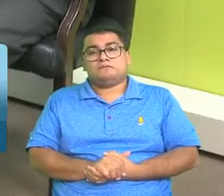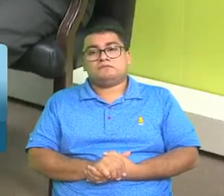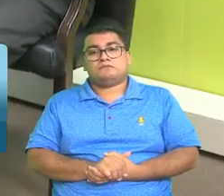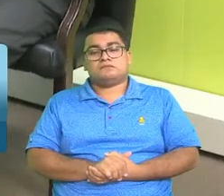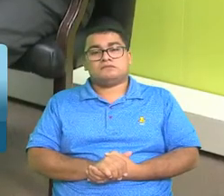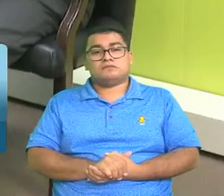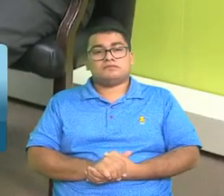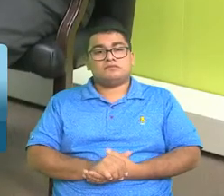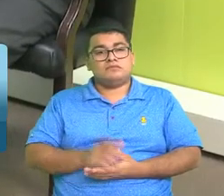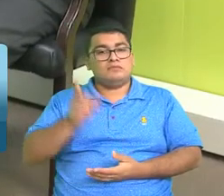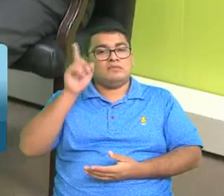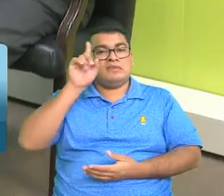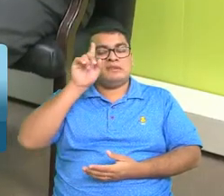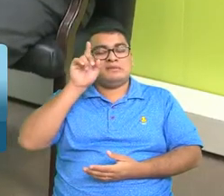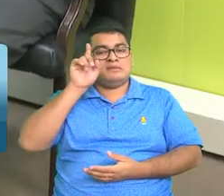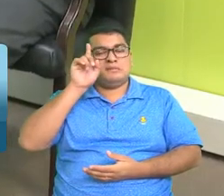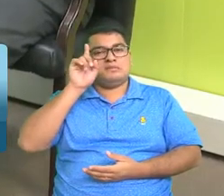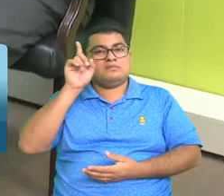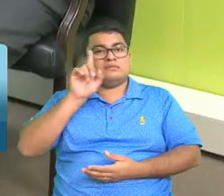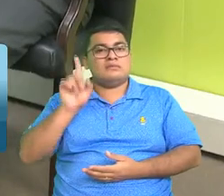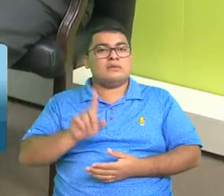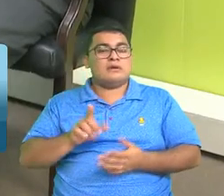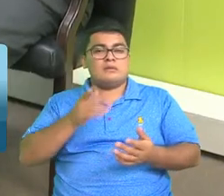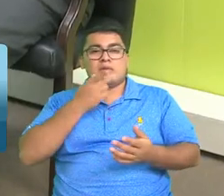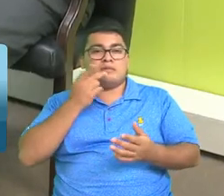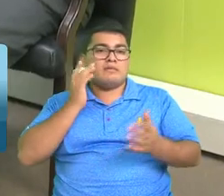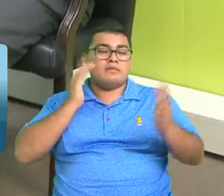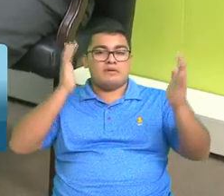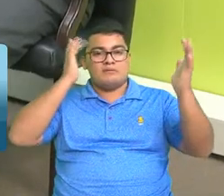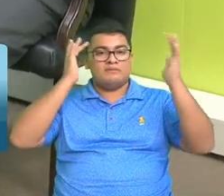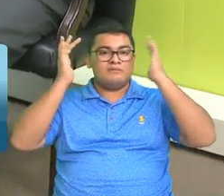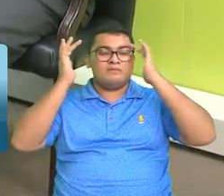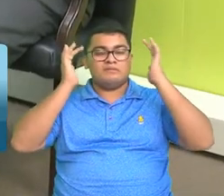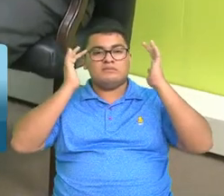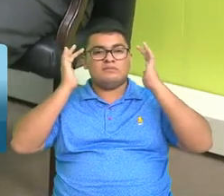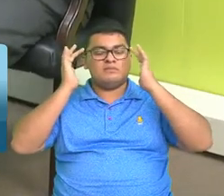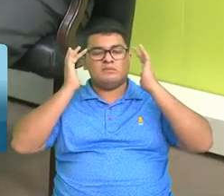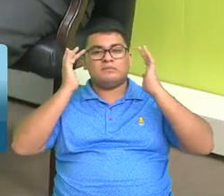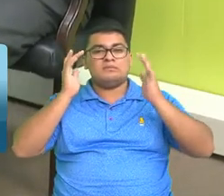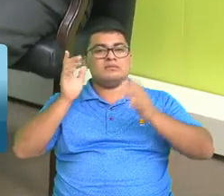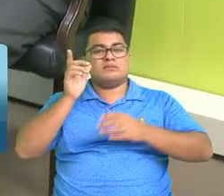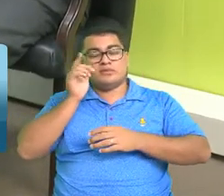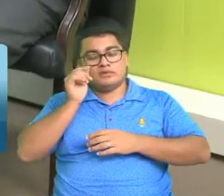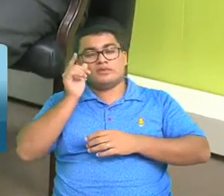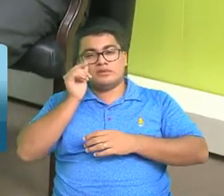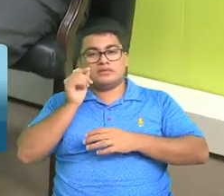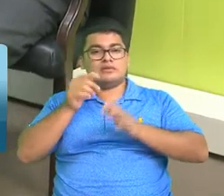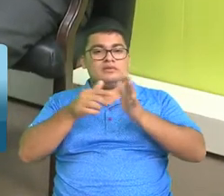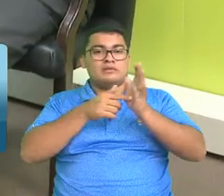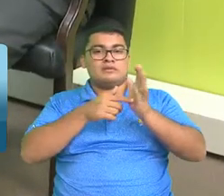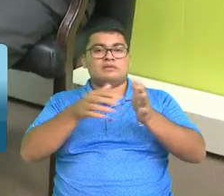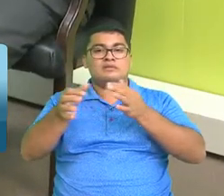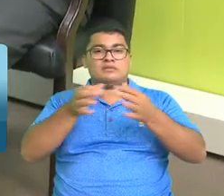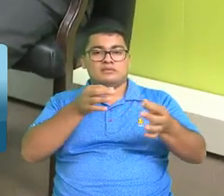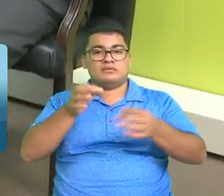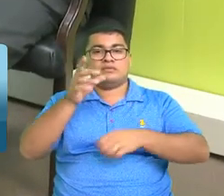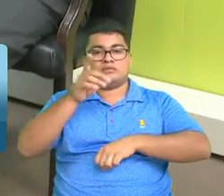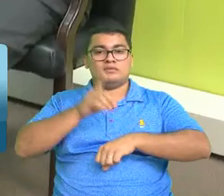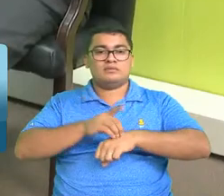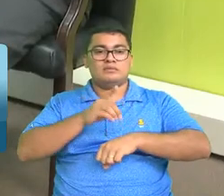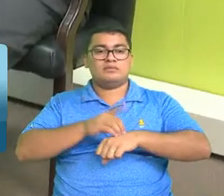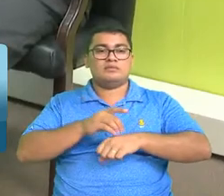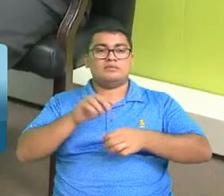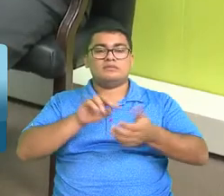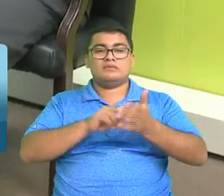no lo saben, ¿verdad? Y ya muy angustiados los padres. Y a esto, disculpe, doctor, que el sueño está catalogado por ustedes los pediatras como